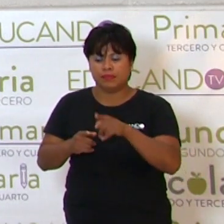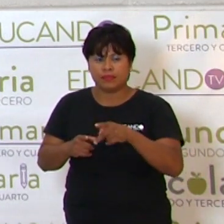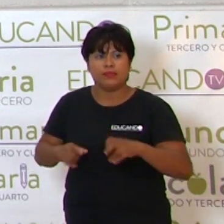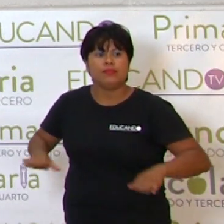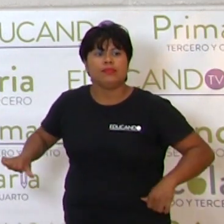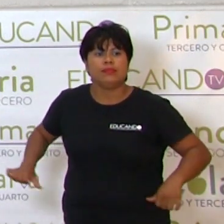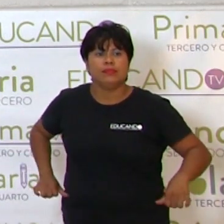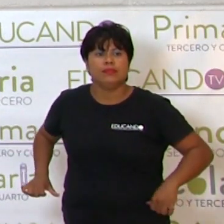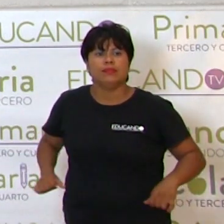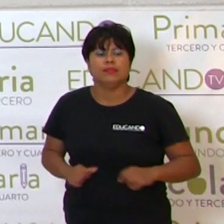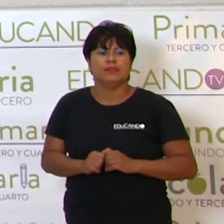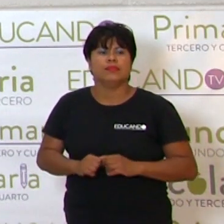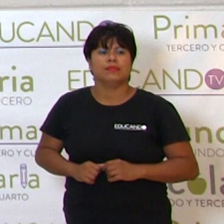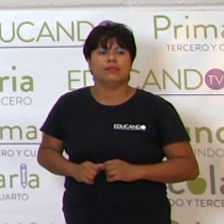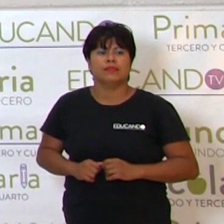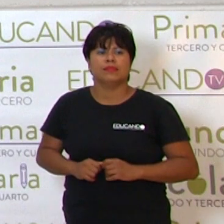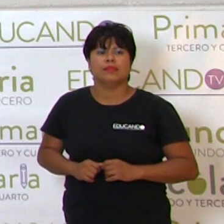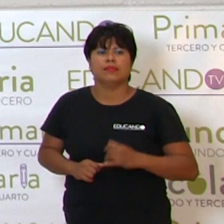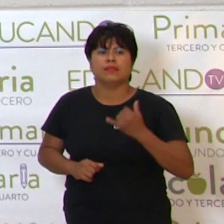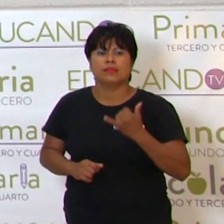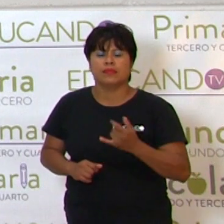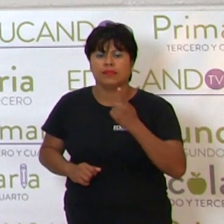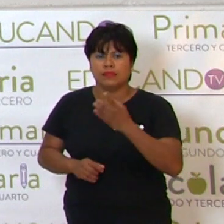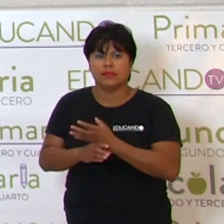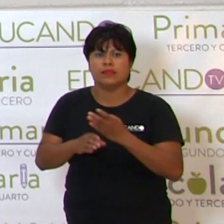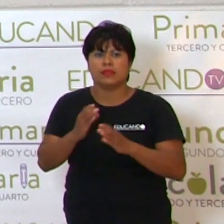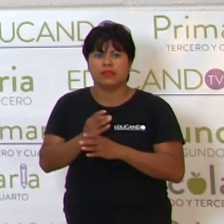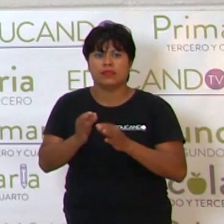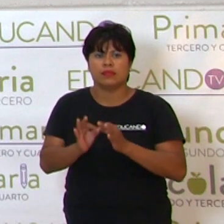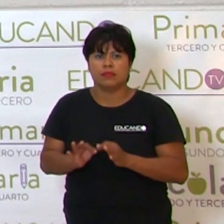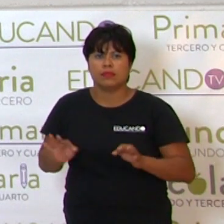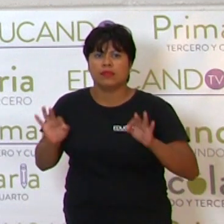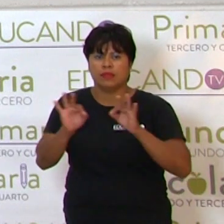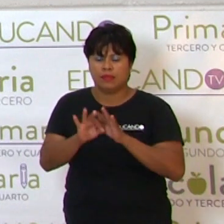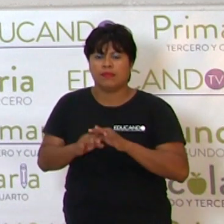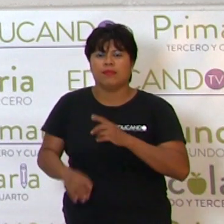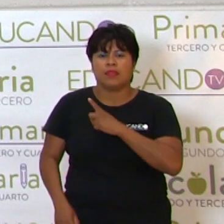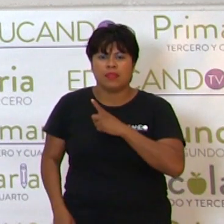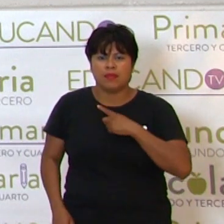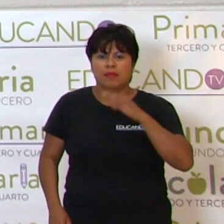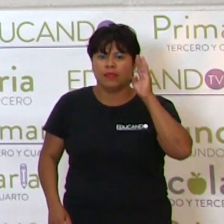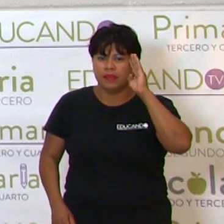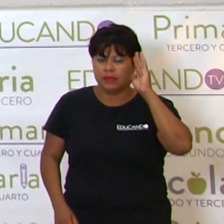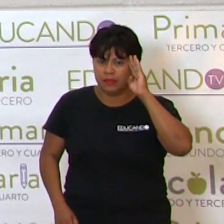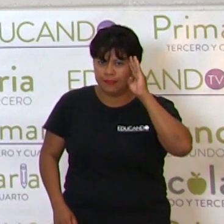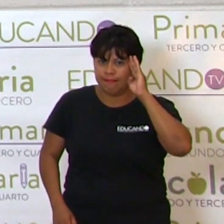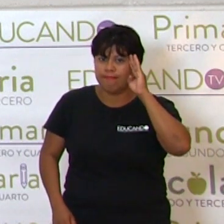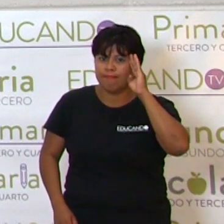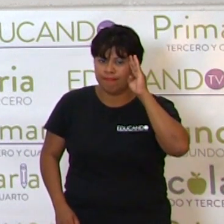teatral y una cosa súper importante es, tienen que analizarlo.